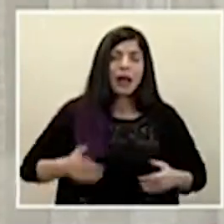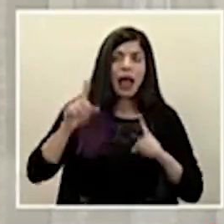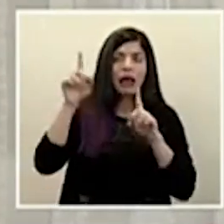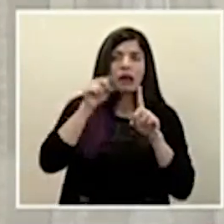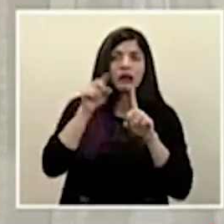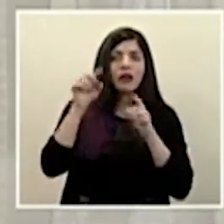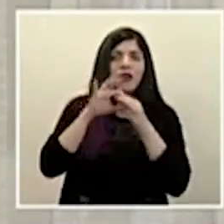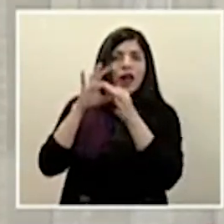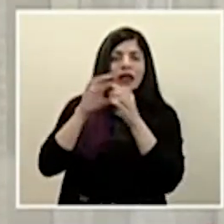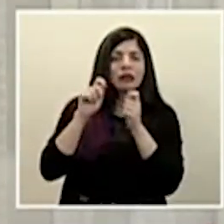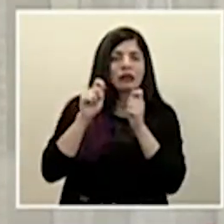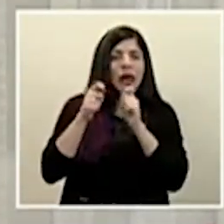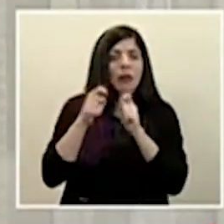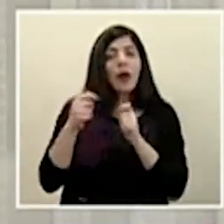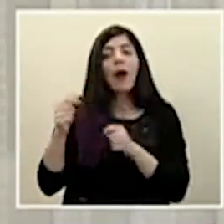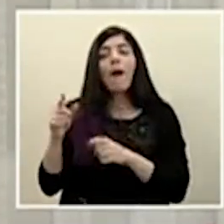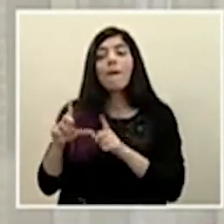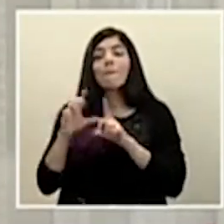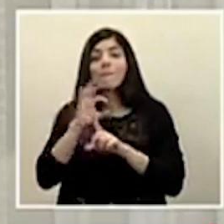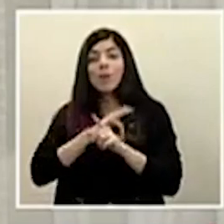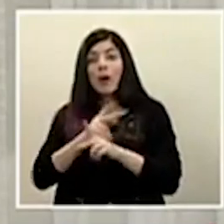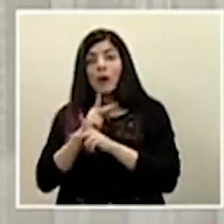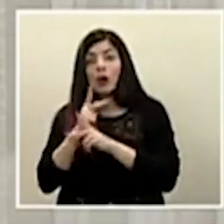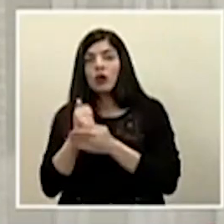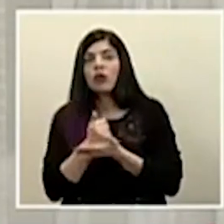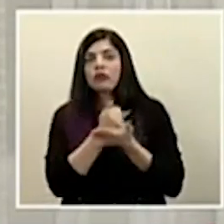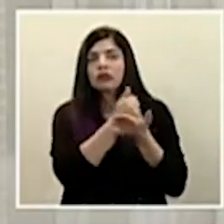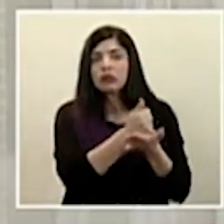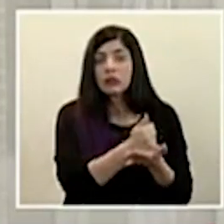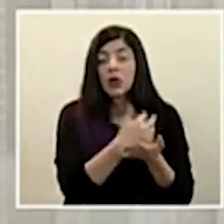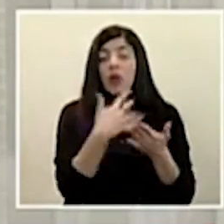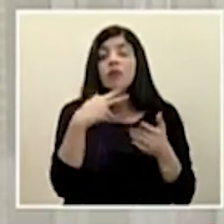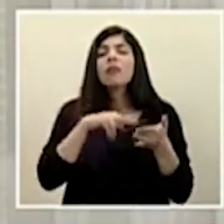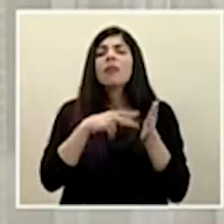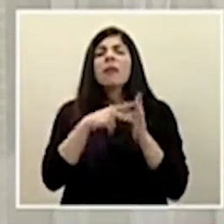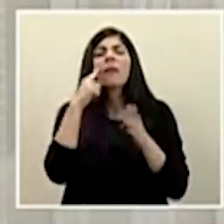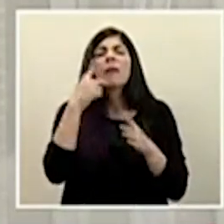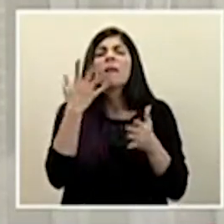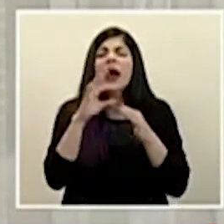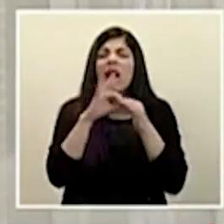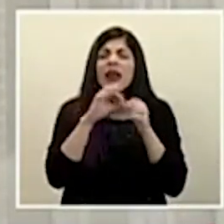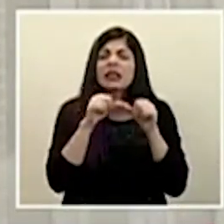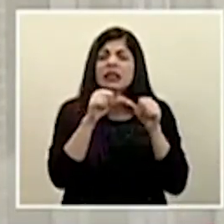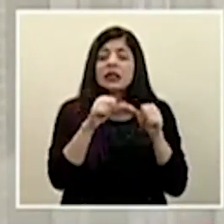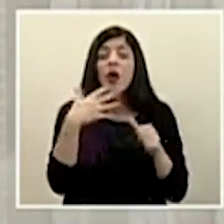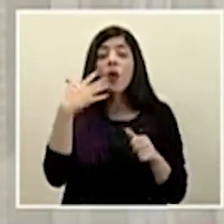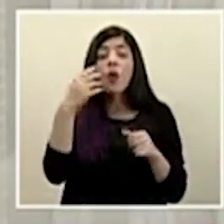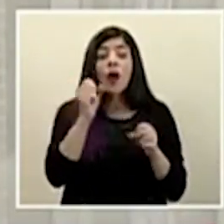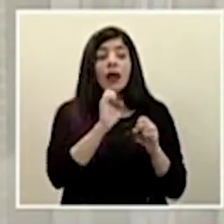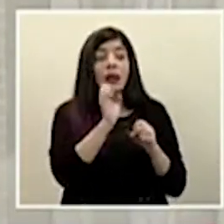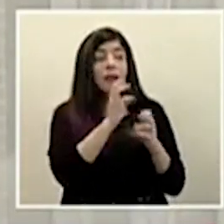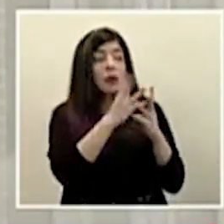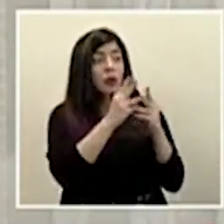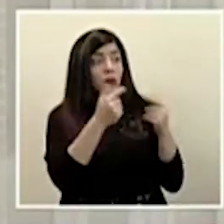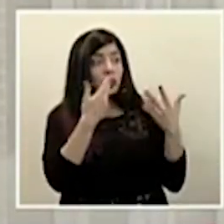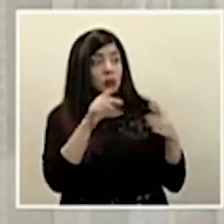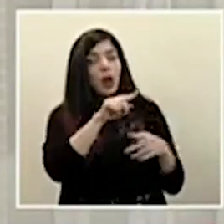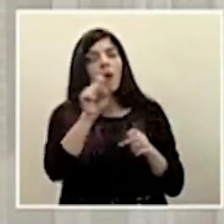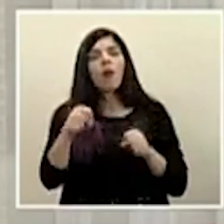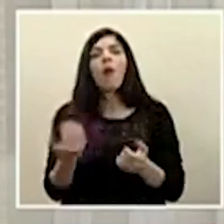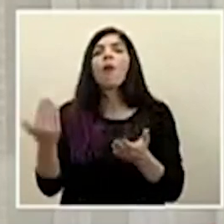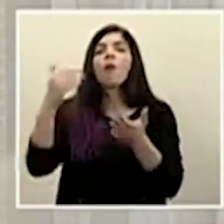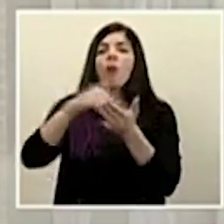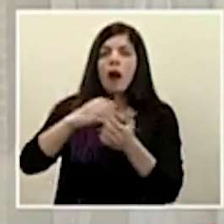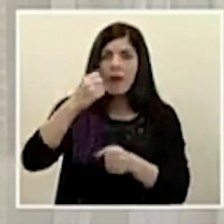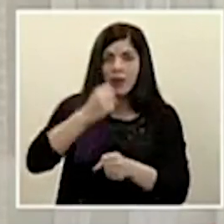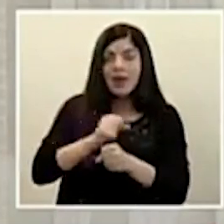ahora acompañarles con el bono proteger, sino buscar que al pasar esta emergencia logren reincorporarse con sus condiciones